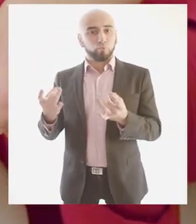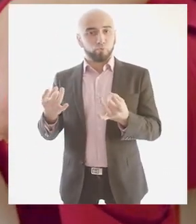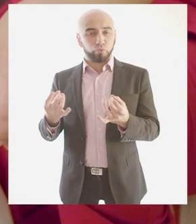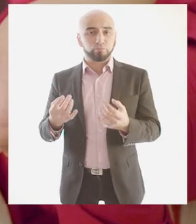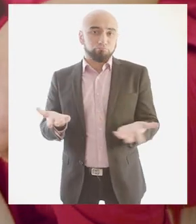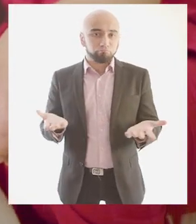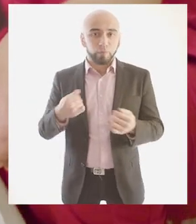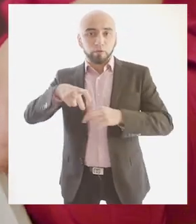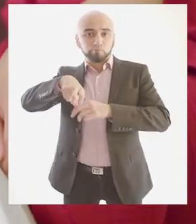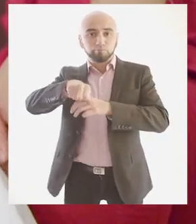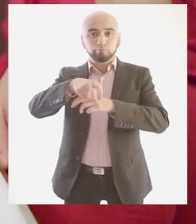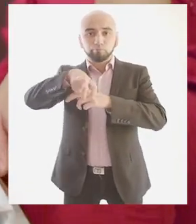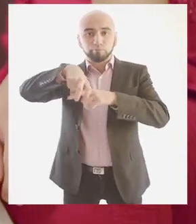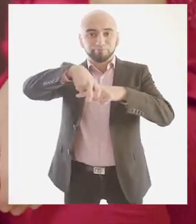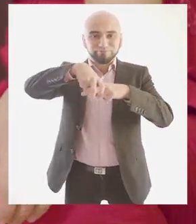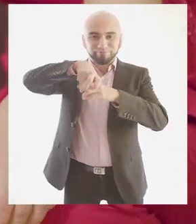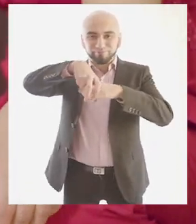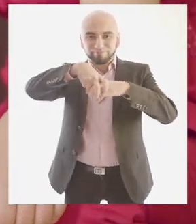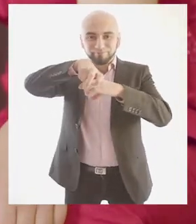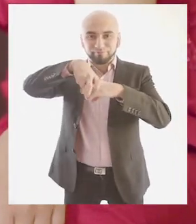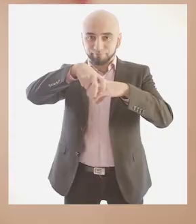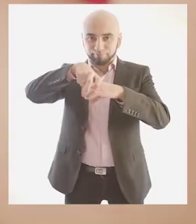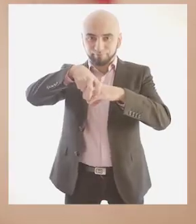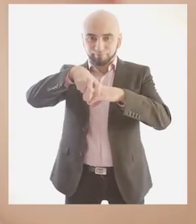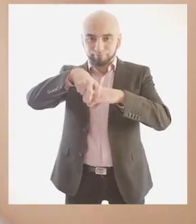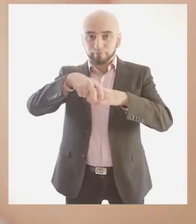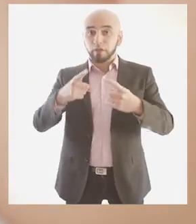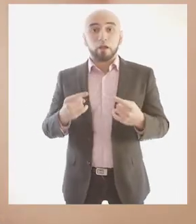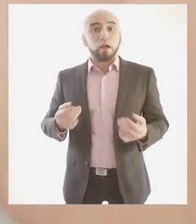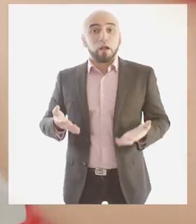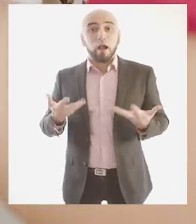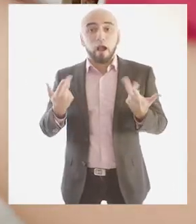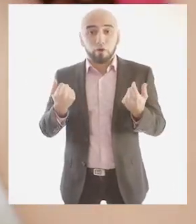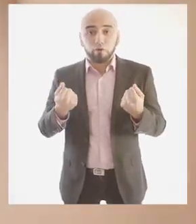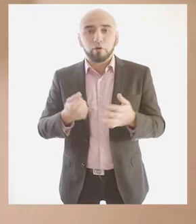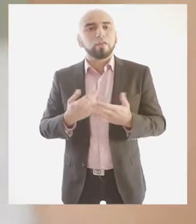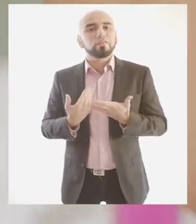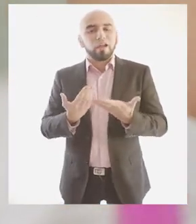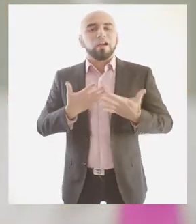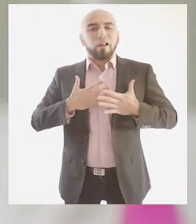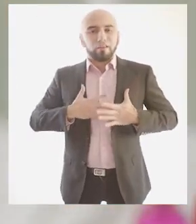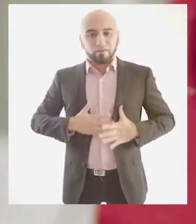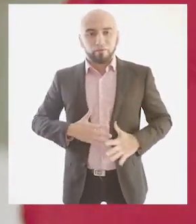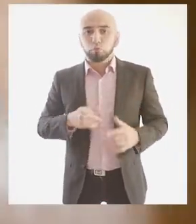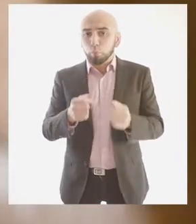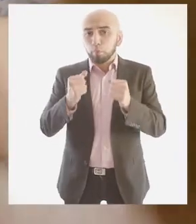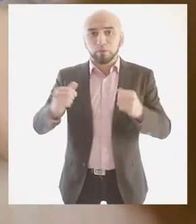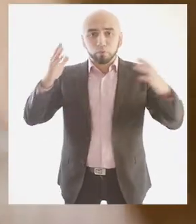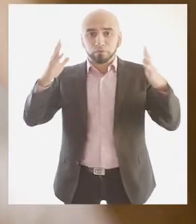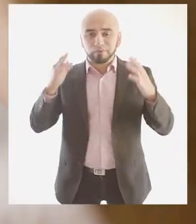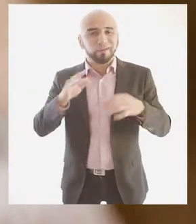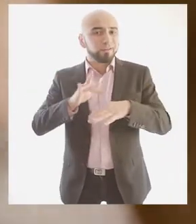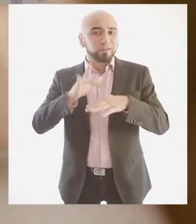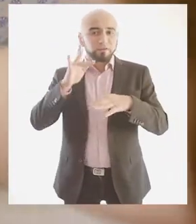Realiza movimientos circulares sentada sobre él. El calor produce alivio. Si tienes la posibilidad, toma una ducha caliente